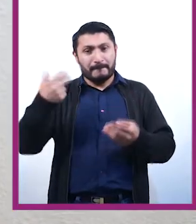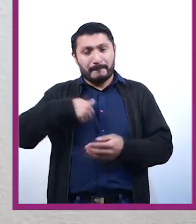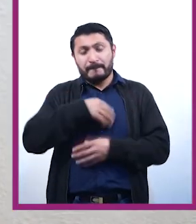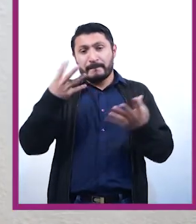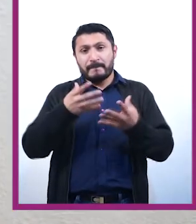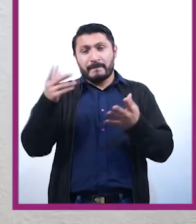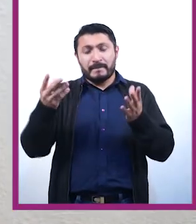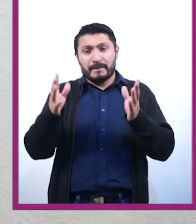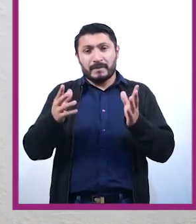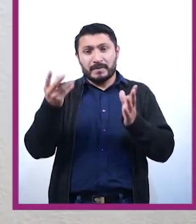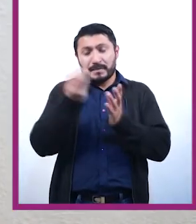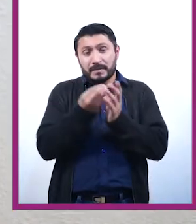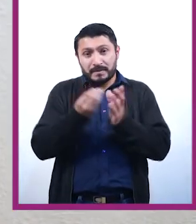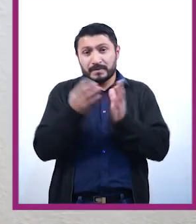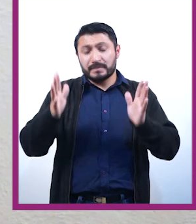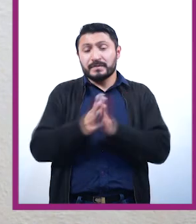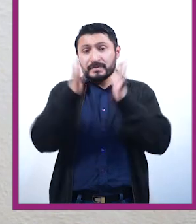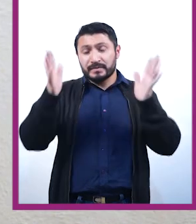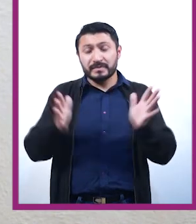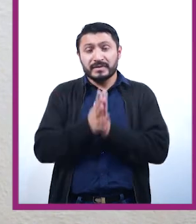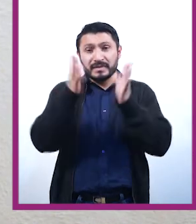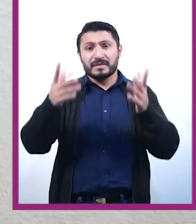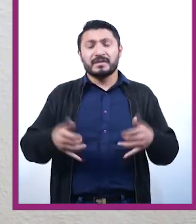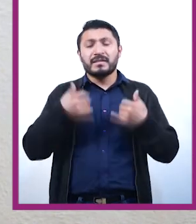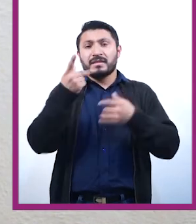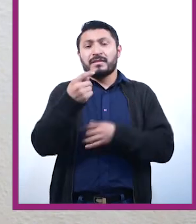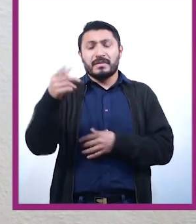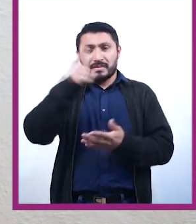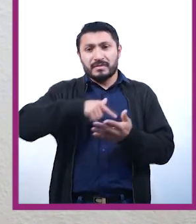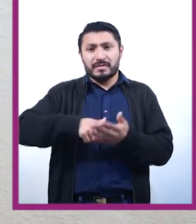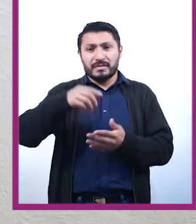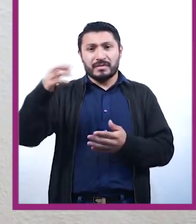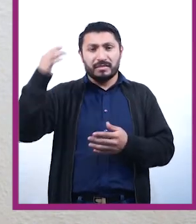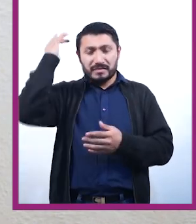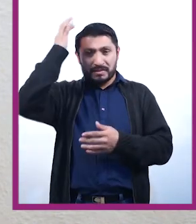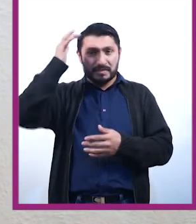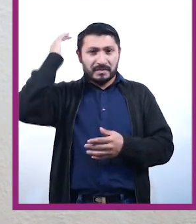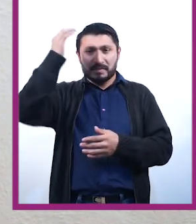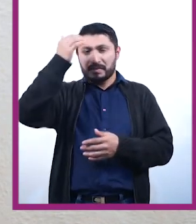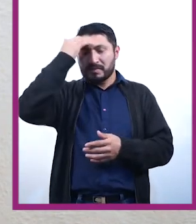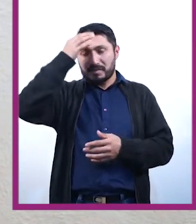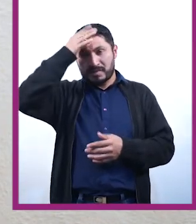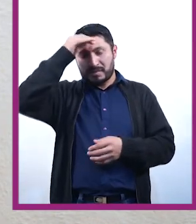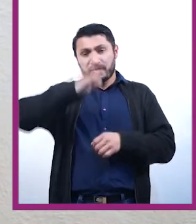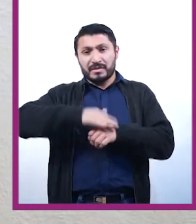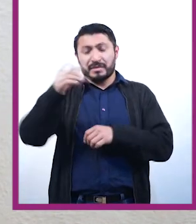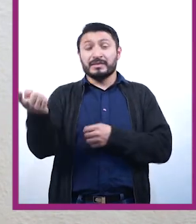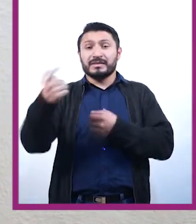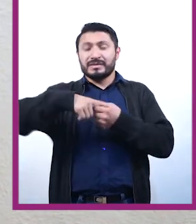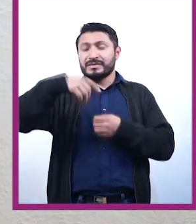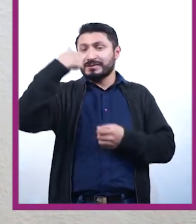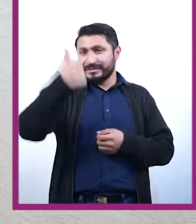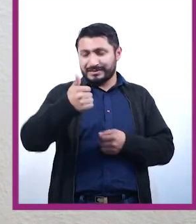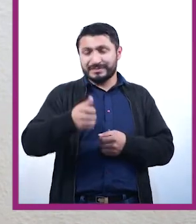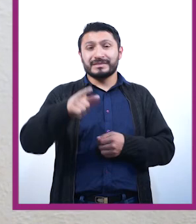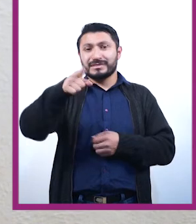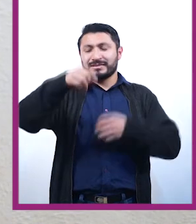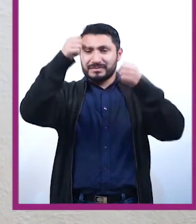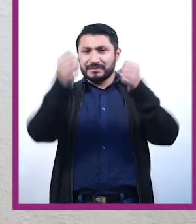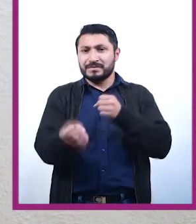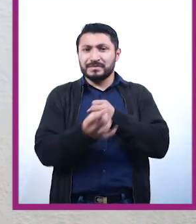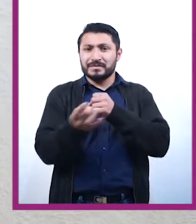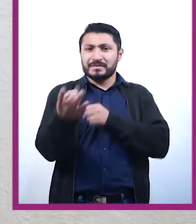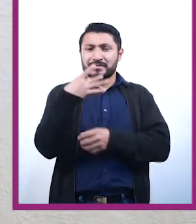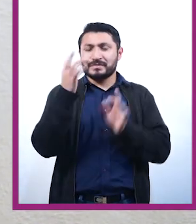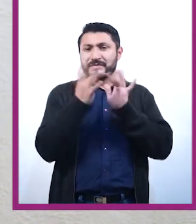Con nosotros, participa con Jóvenes en TV, un espacio de reflexión y construcción de conocimiento. Danos un like y no dudes